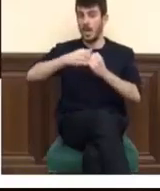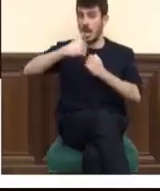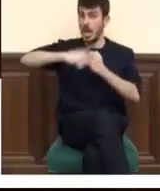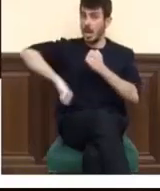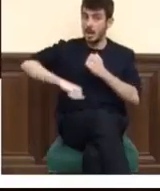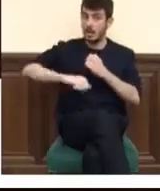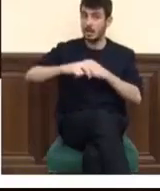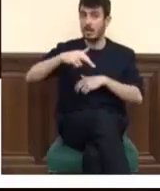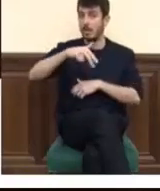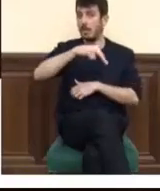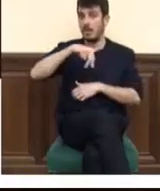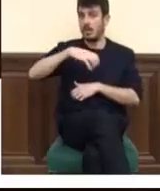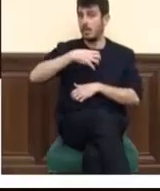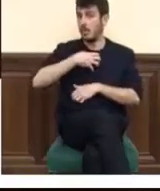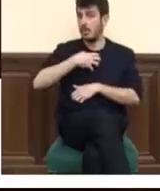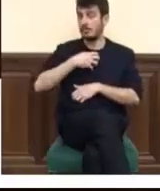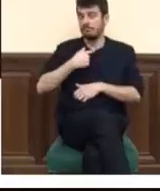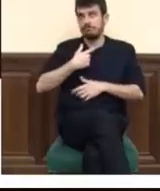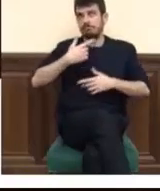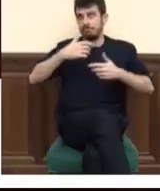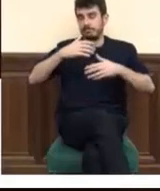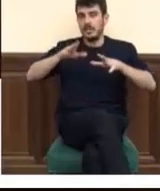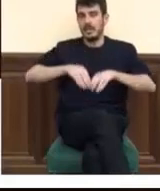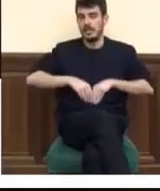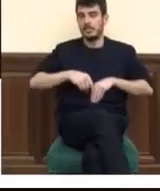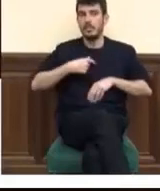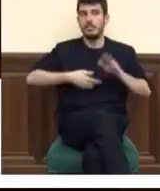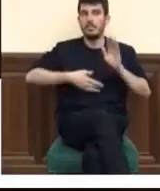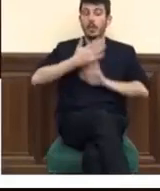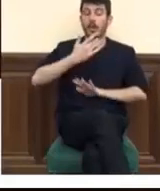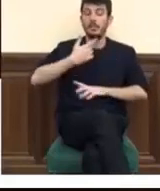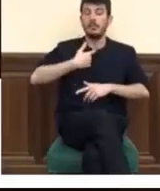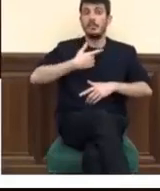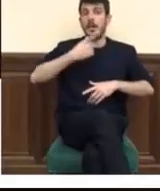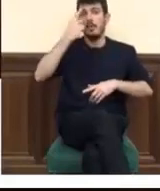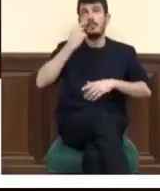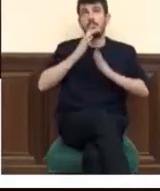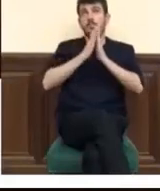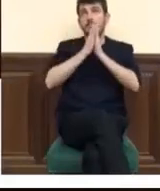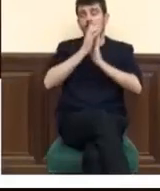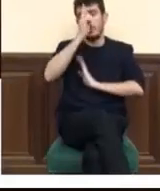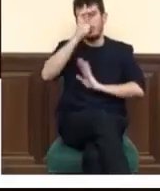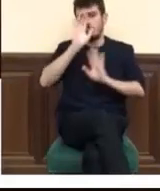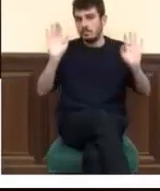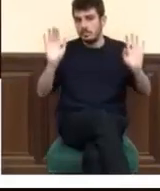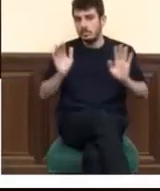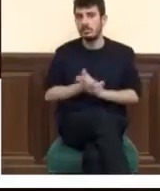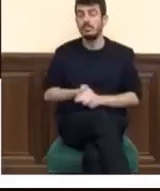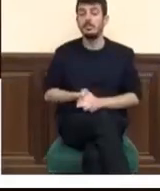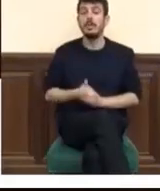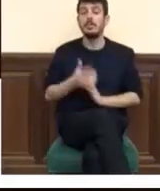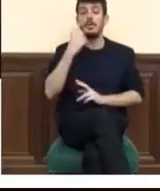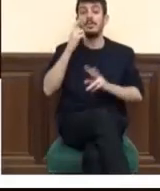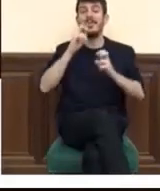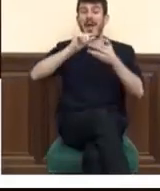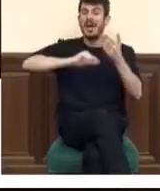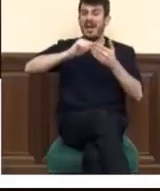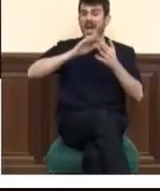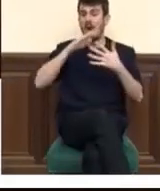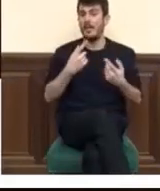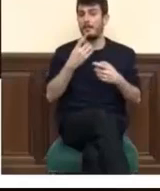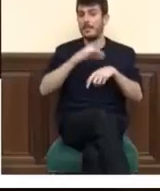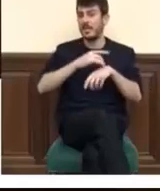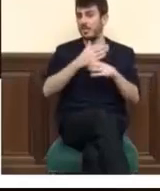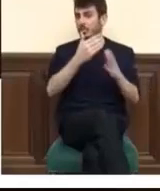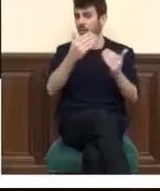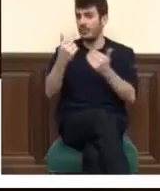pues venga, pues me voy a donde me mandan y que sea lo que Dios quiera. El tema de la contratación, oiga, ahora faltan médicos, pero es que